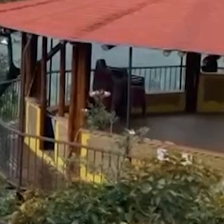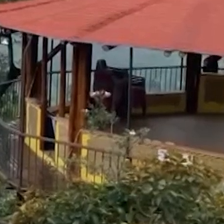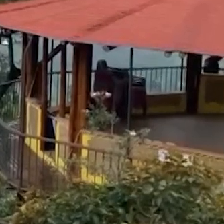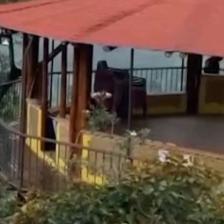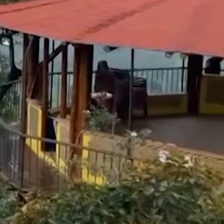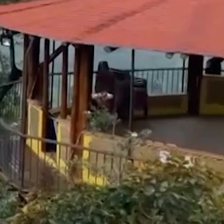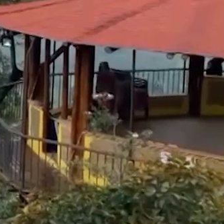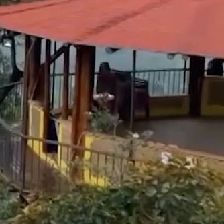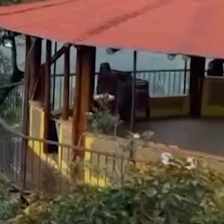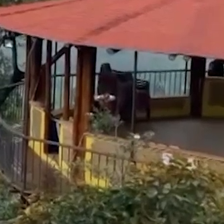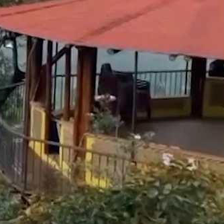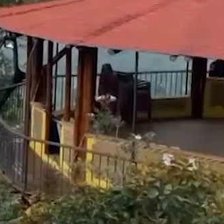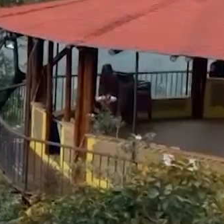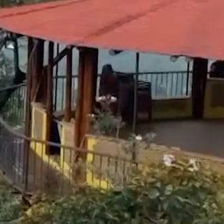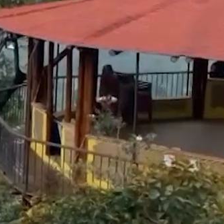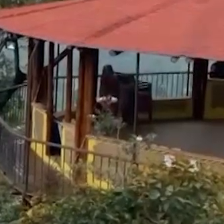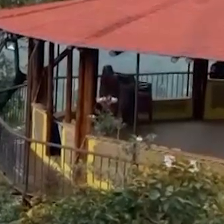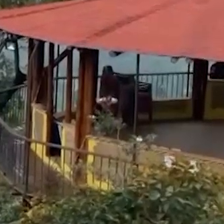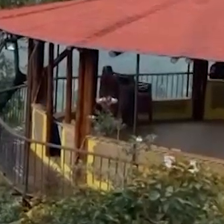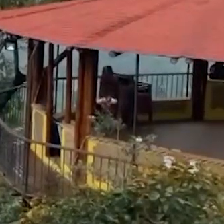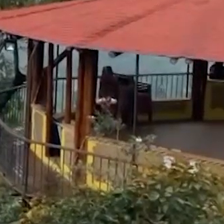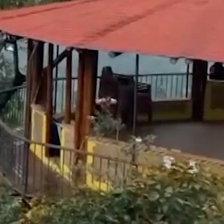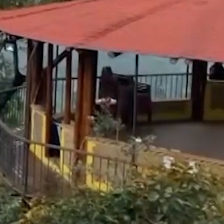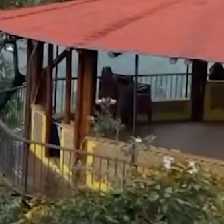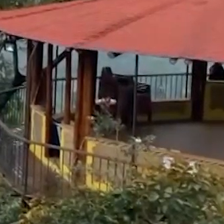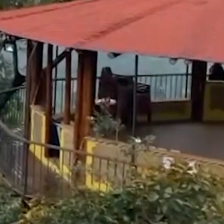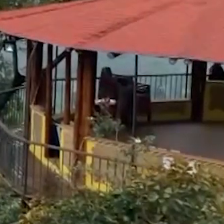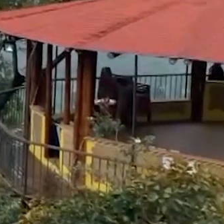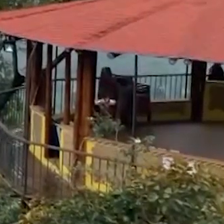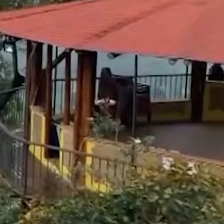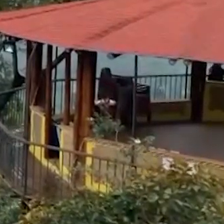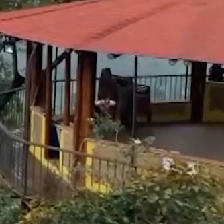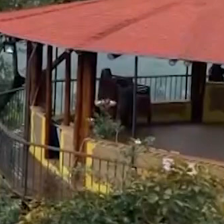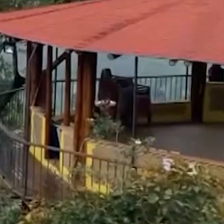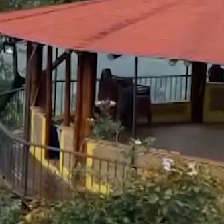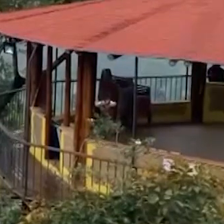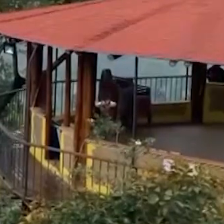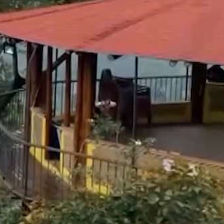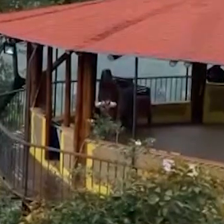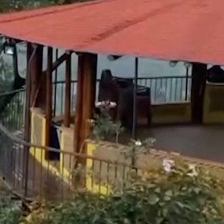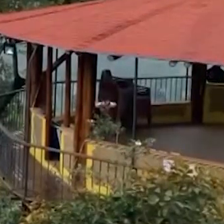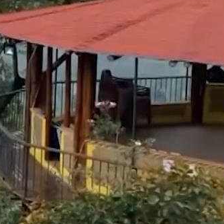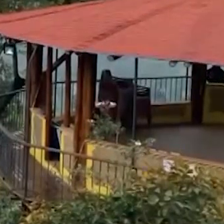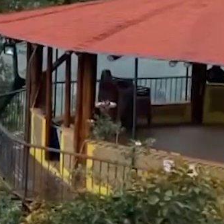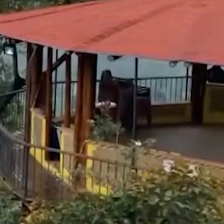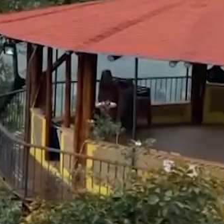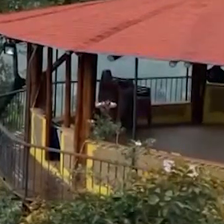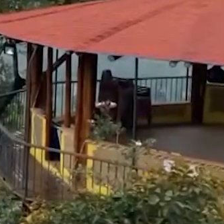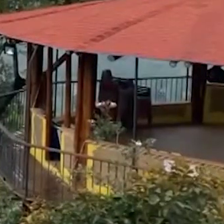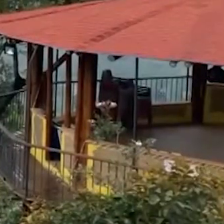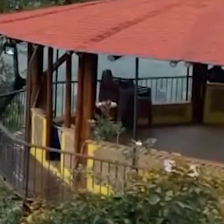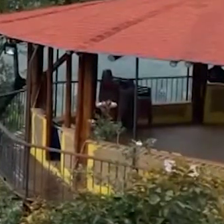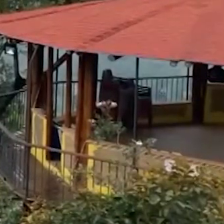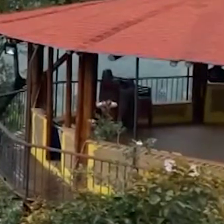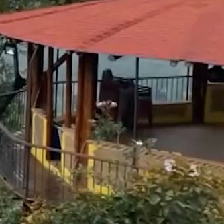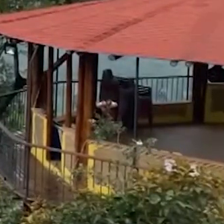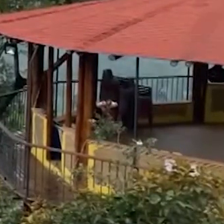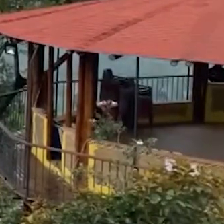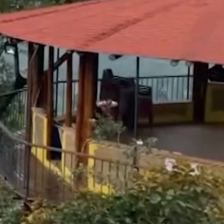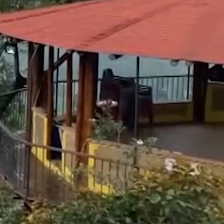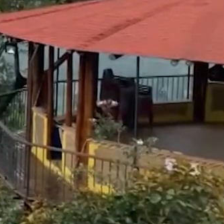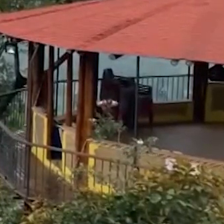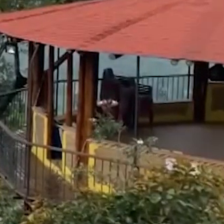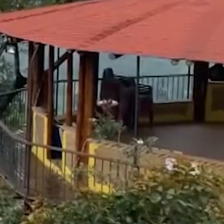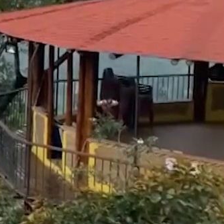se ha desprendido de ese concepto médico. Y no de la ciencia médica, sino del descubrir de